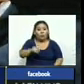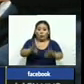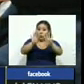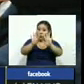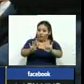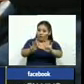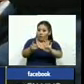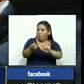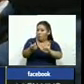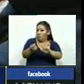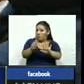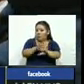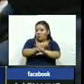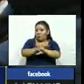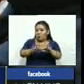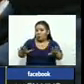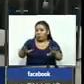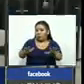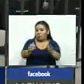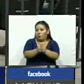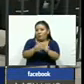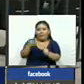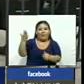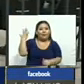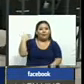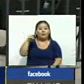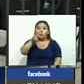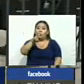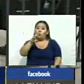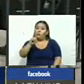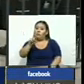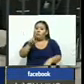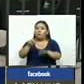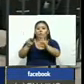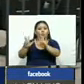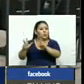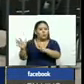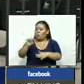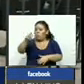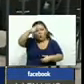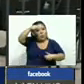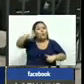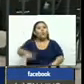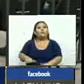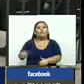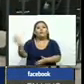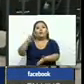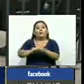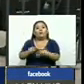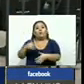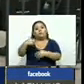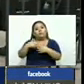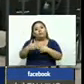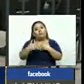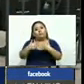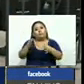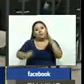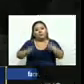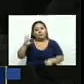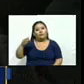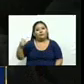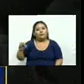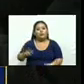de la PNC fueron exonerados de cargos en el 2018, pero la fiscalía apeló y se ordenó un nuevo juicio.